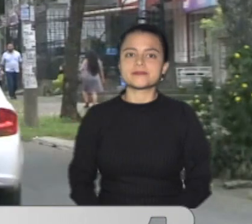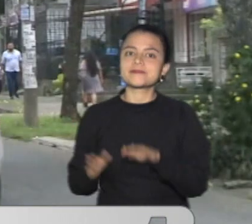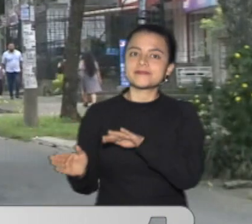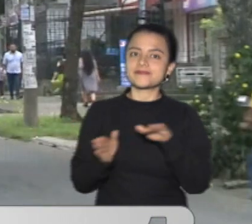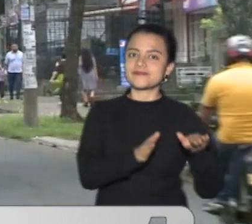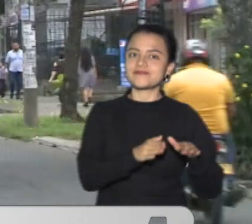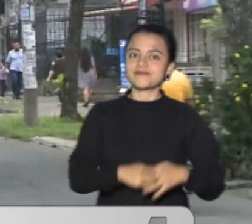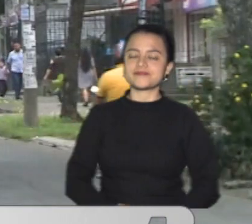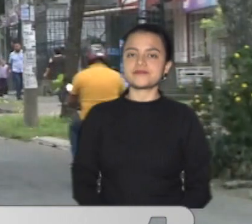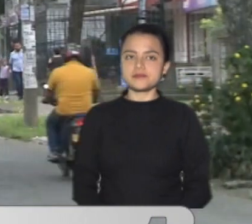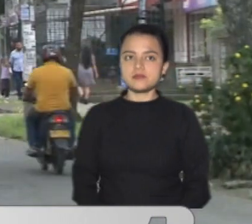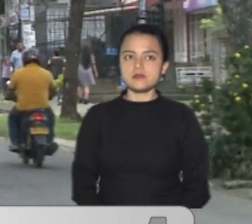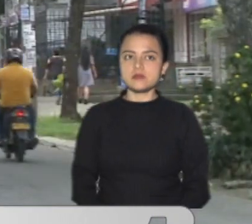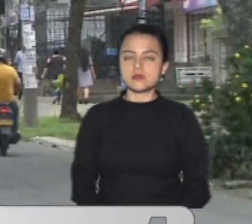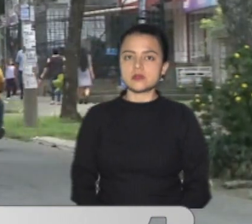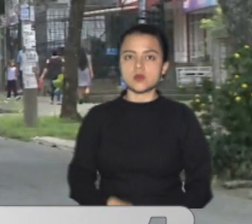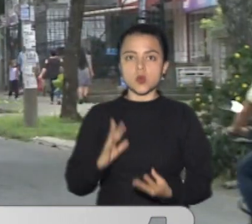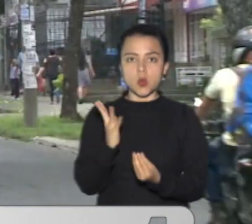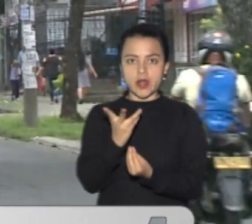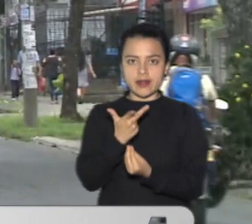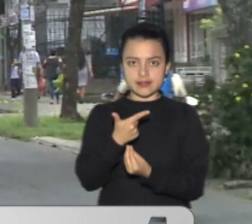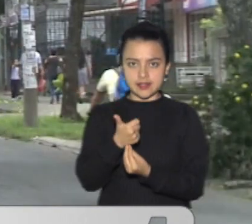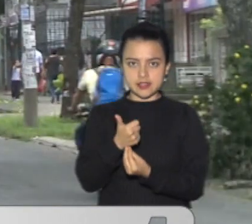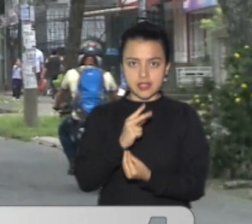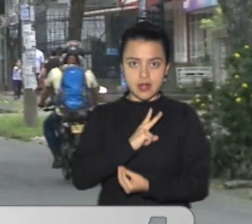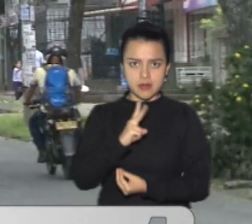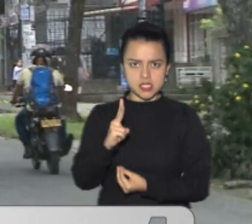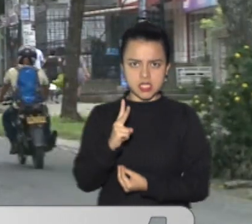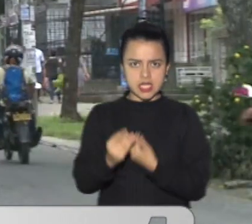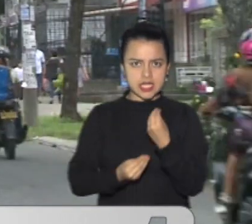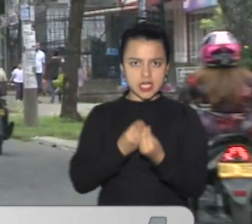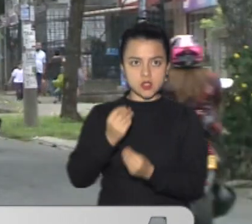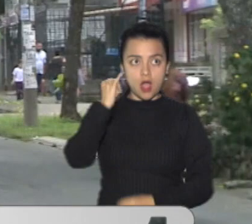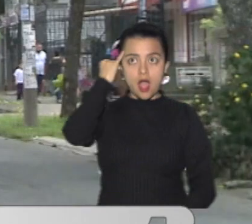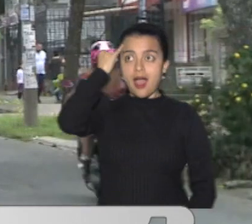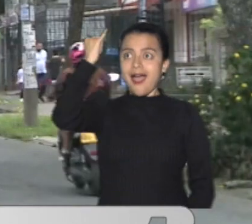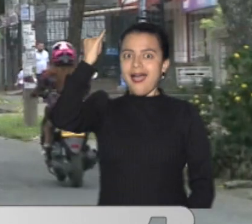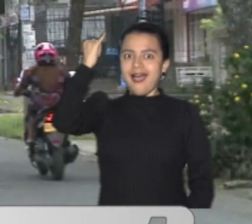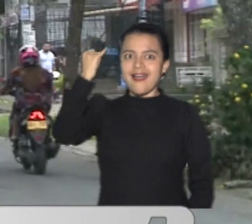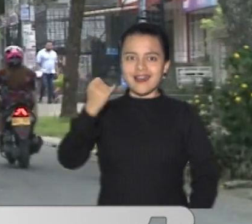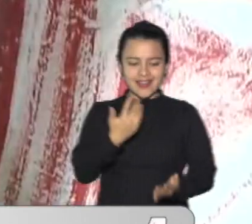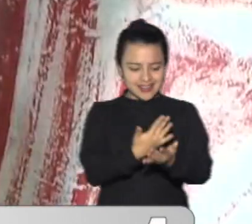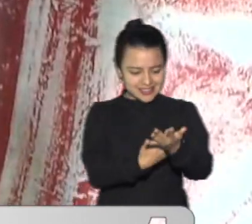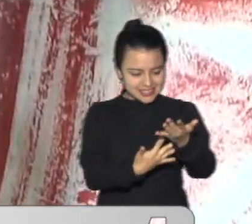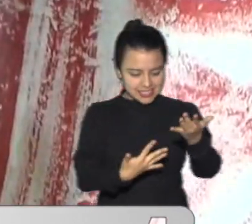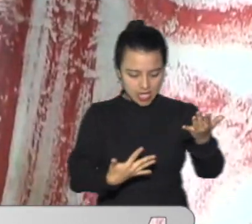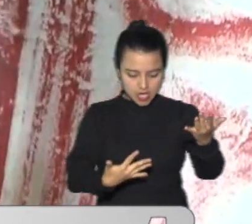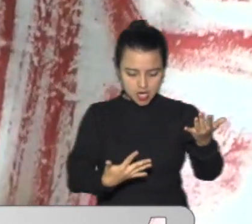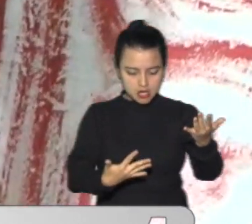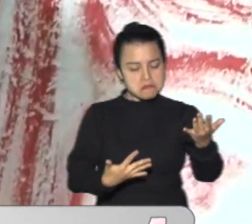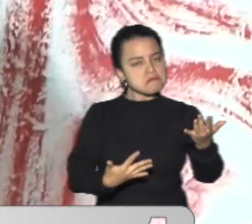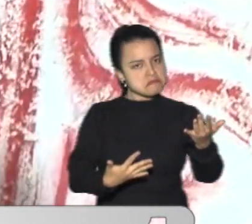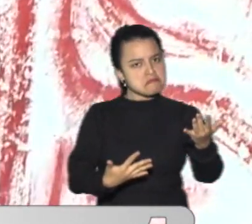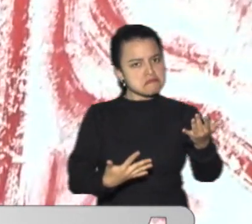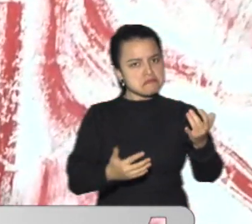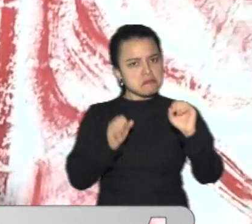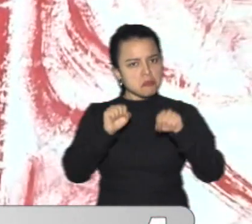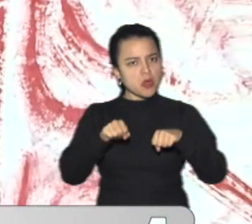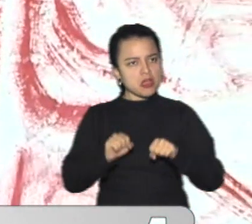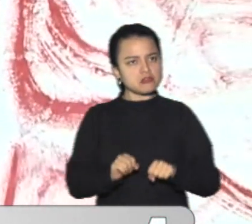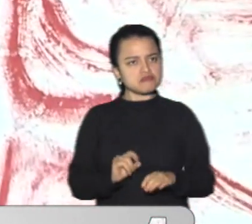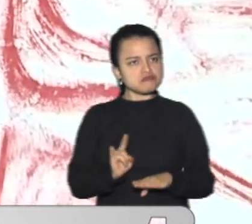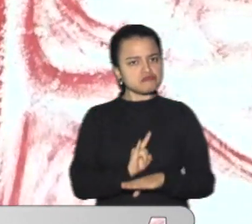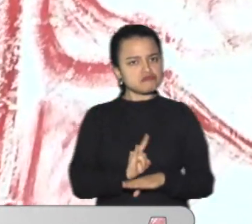otras noticias, un artista vallecaucano utilizó sangre para pintar un mural en el barrio Siloé. La sangre humana fue el